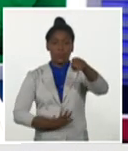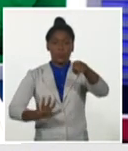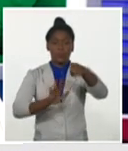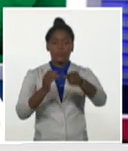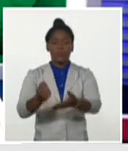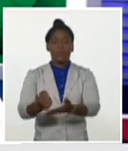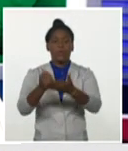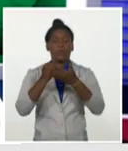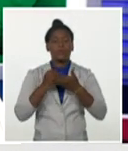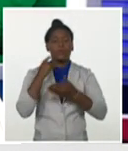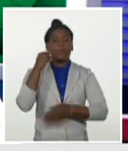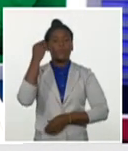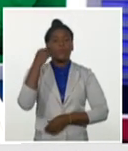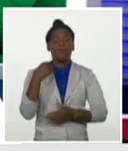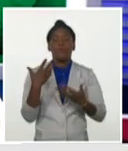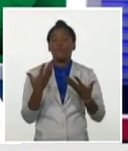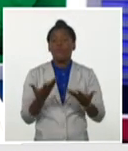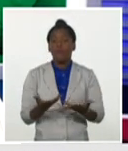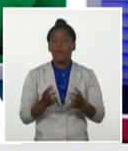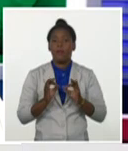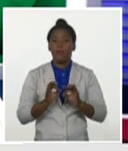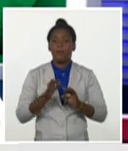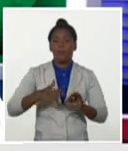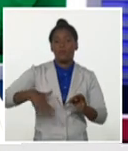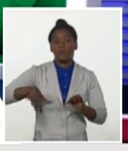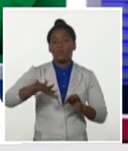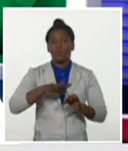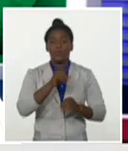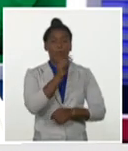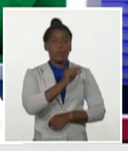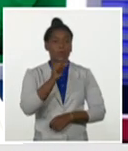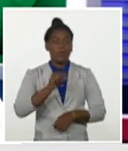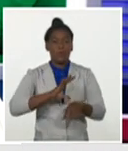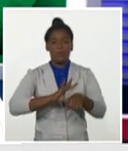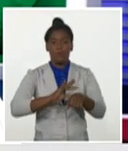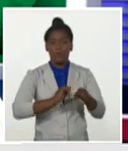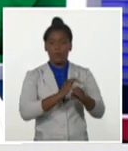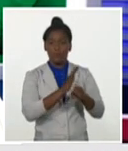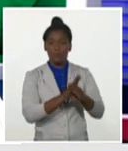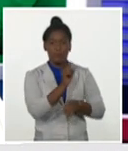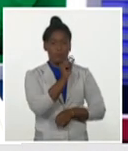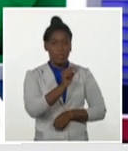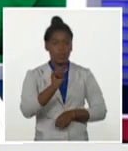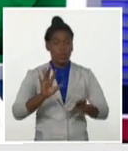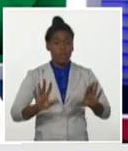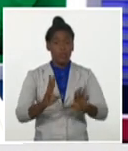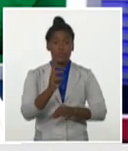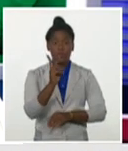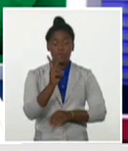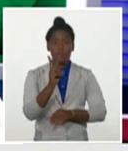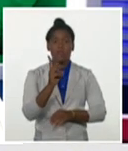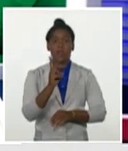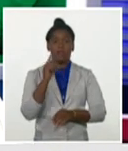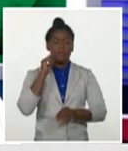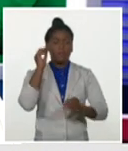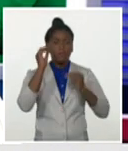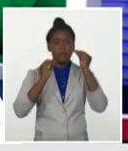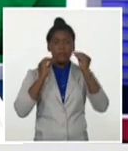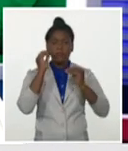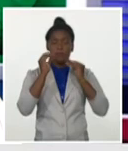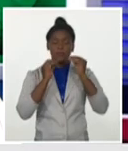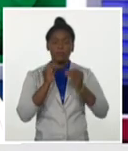identificar realmente ayer, de los 12 fallecidos, 1 estaba